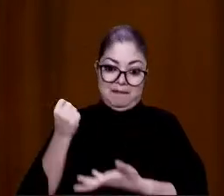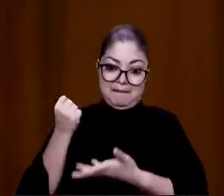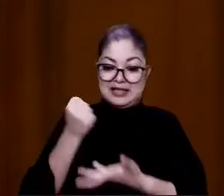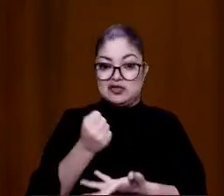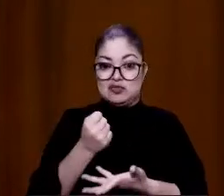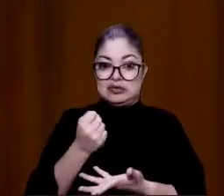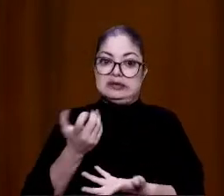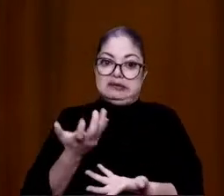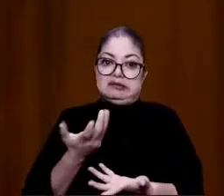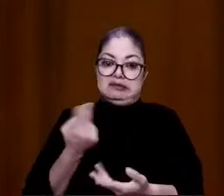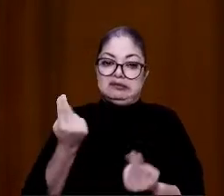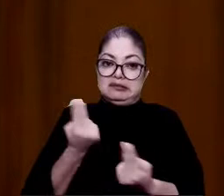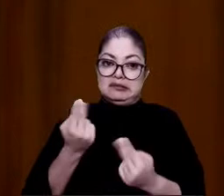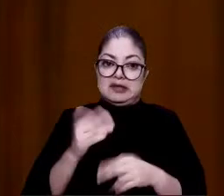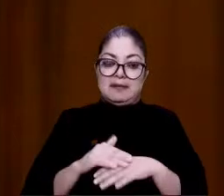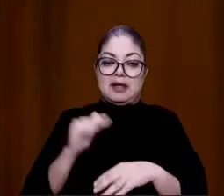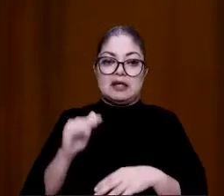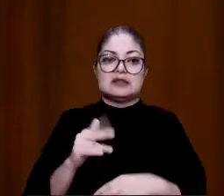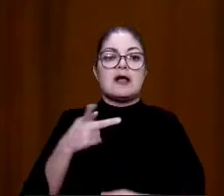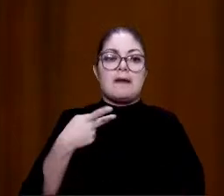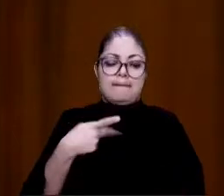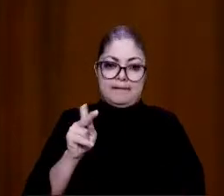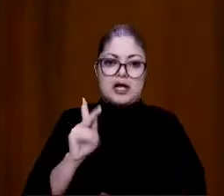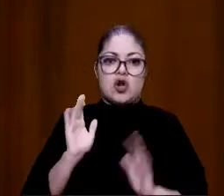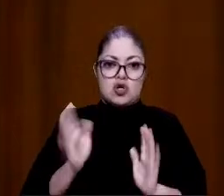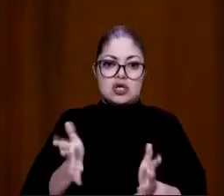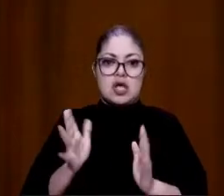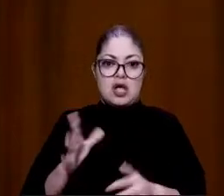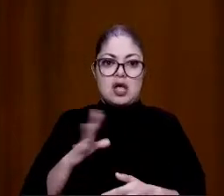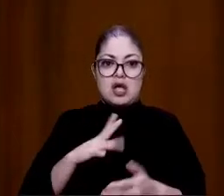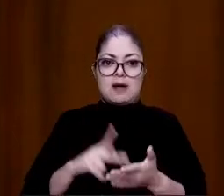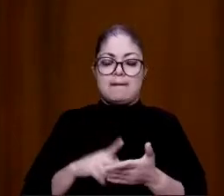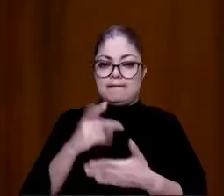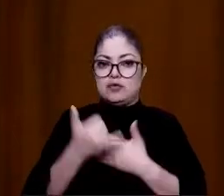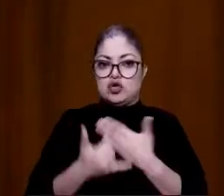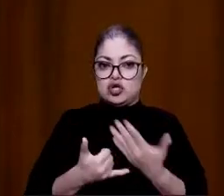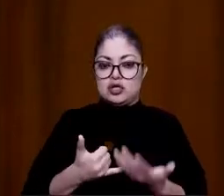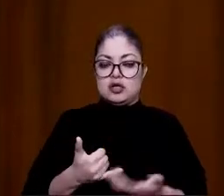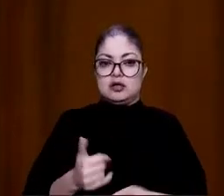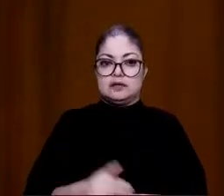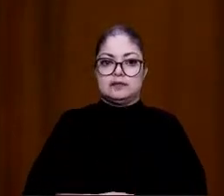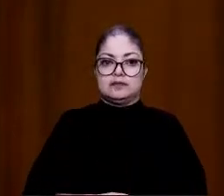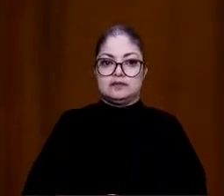aún más. Pero ya tenemos el proyecto, señora diputada.